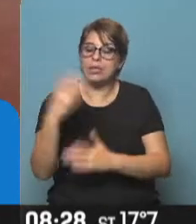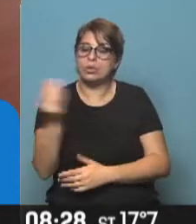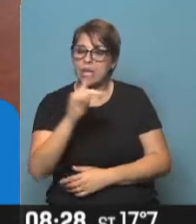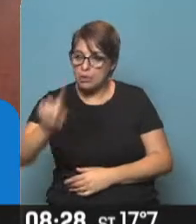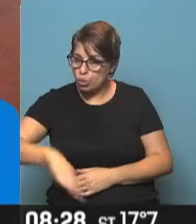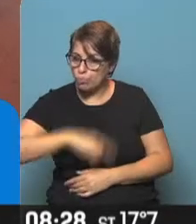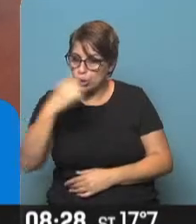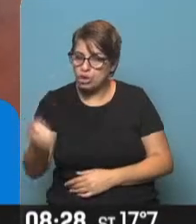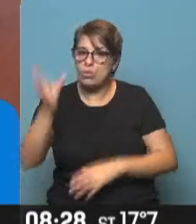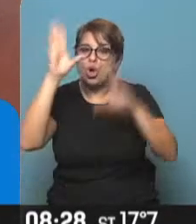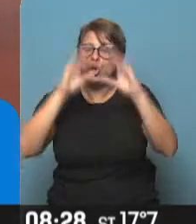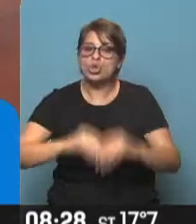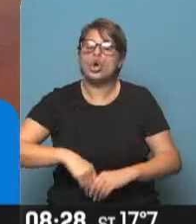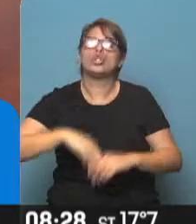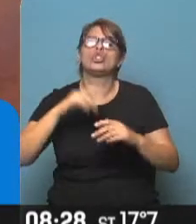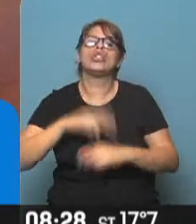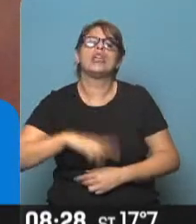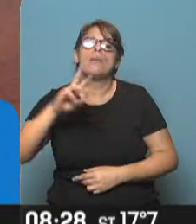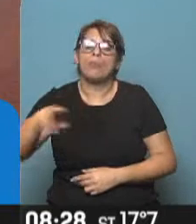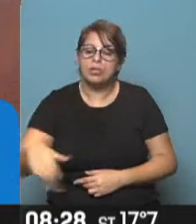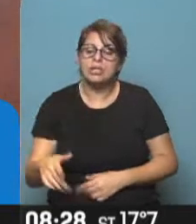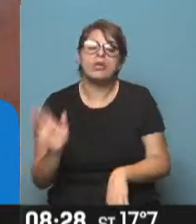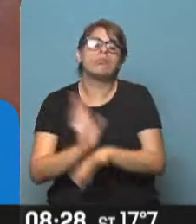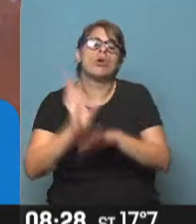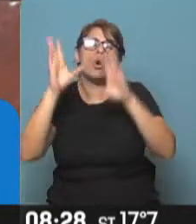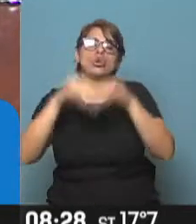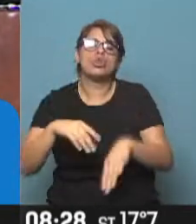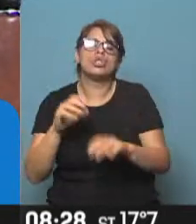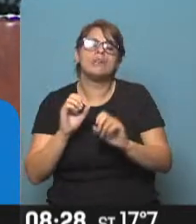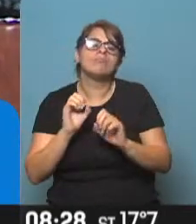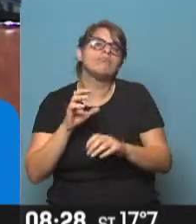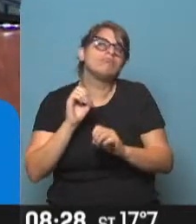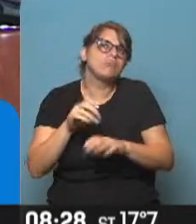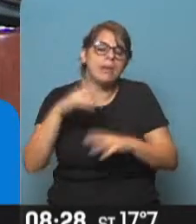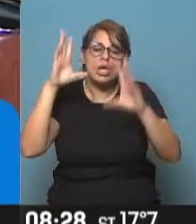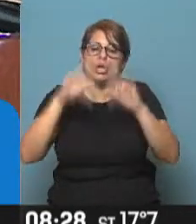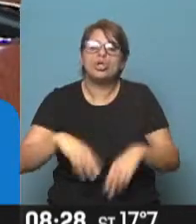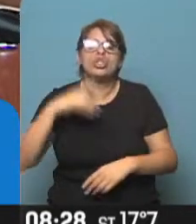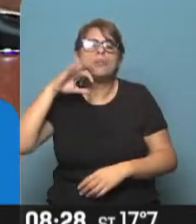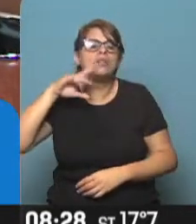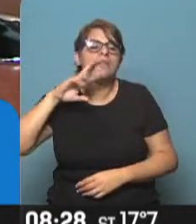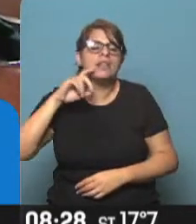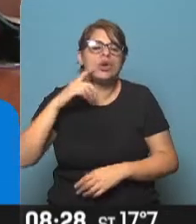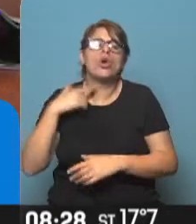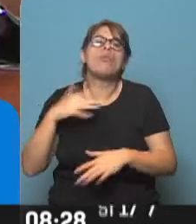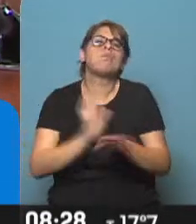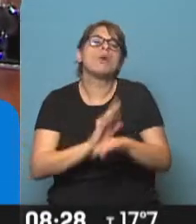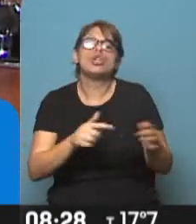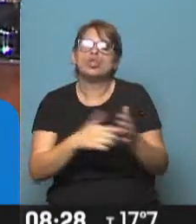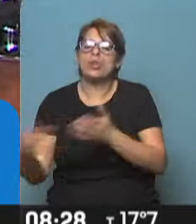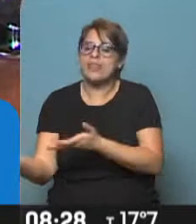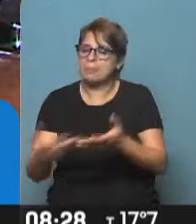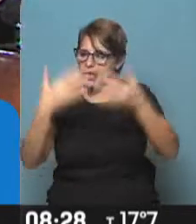la tradicional noche de la feria que hemos renombrado como de montevideo porque montevideo es la ciudad invitada de honor y entonces